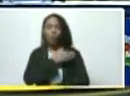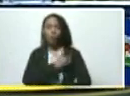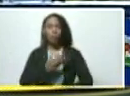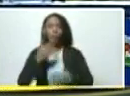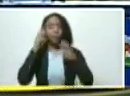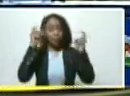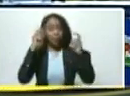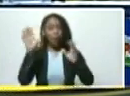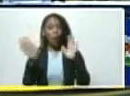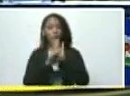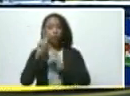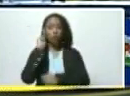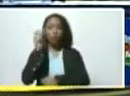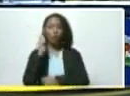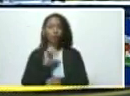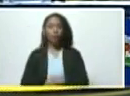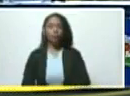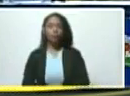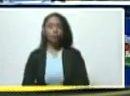precepto constitucional.